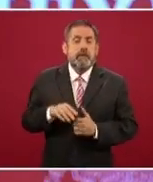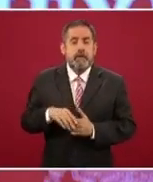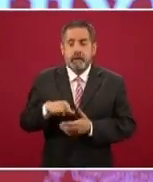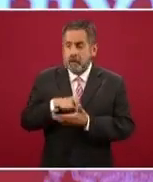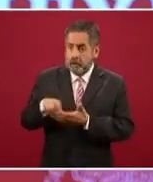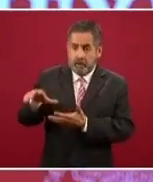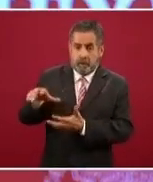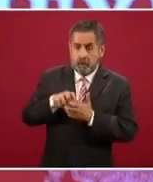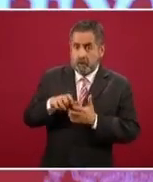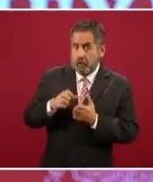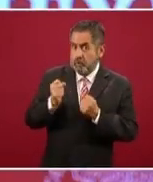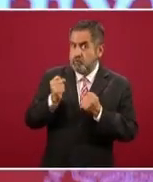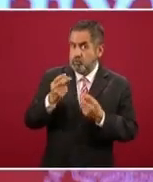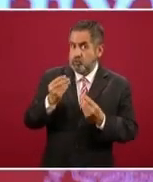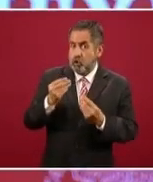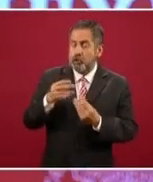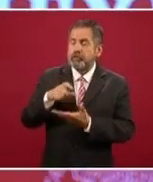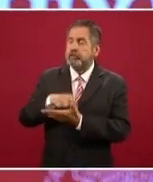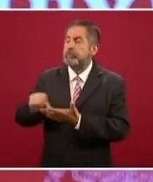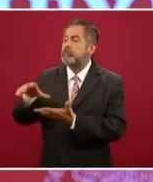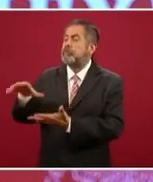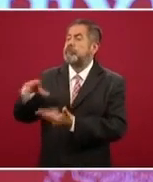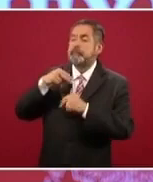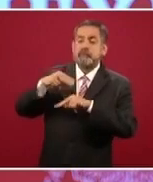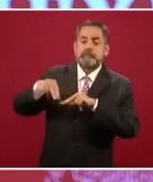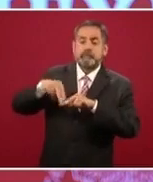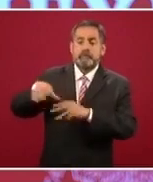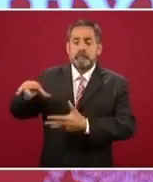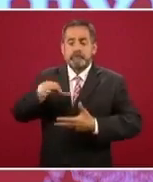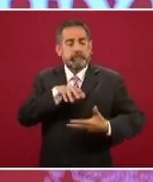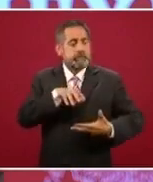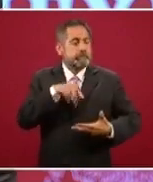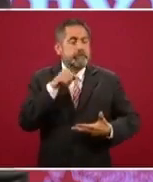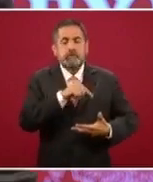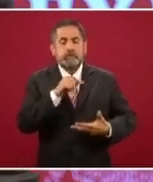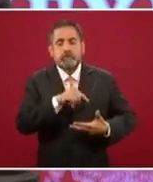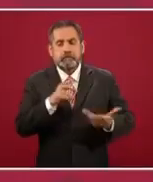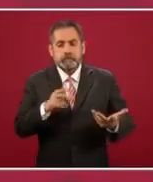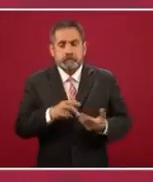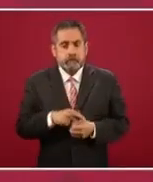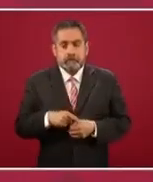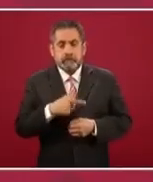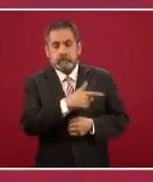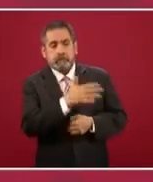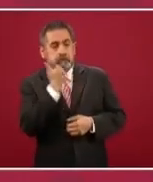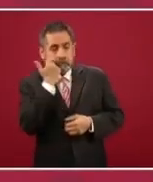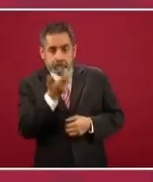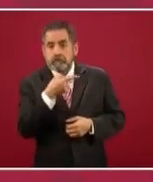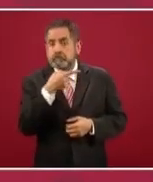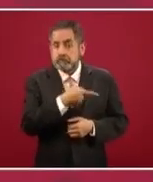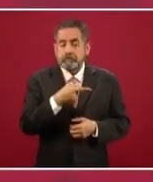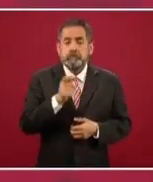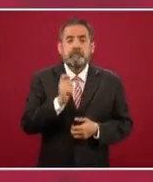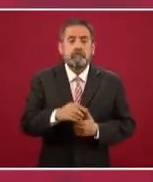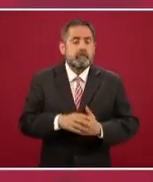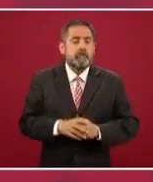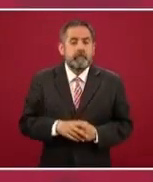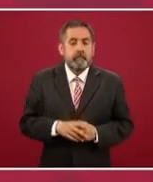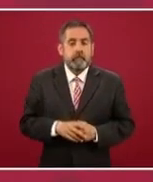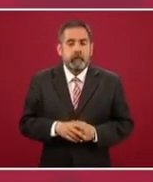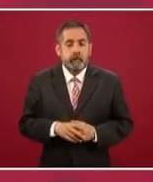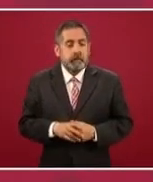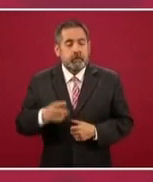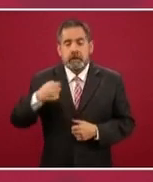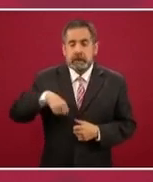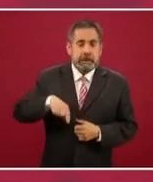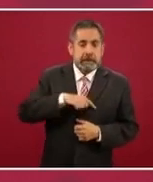compró un número considerable de boletos y nos está pidiendo que